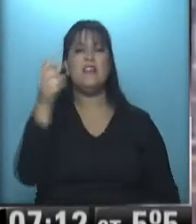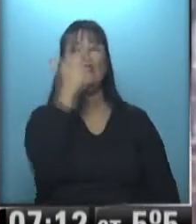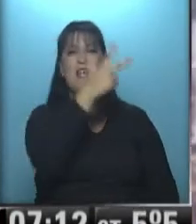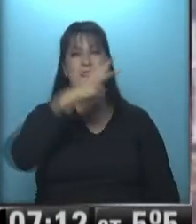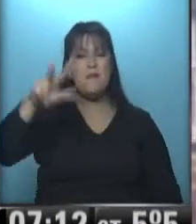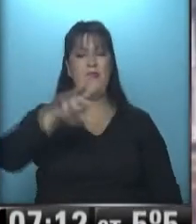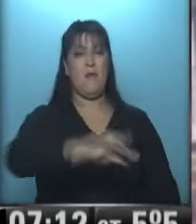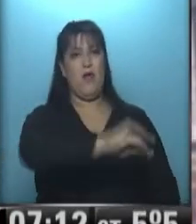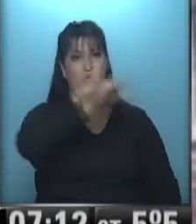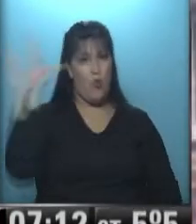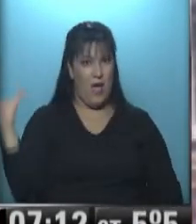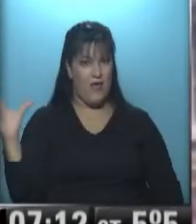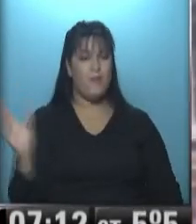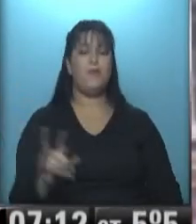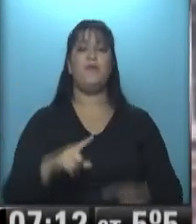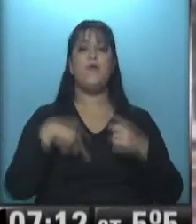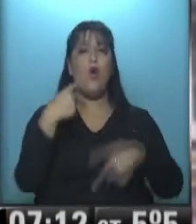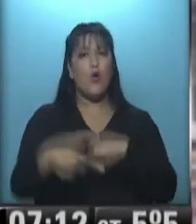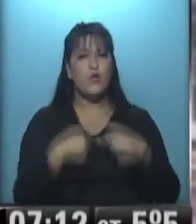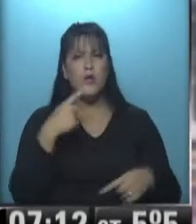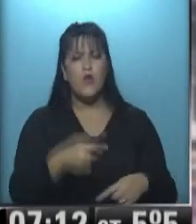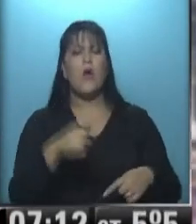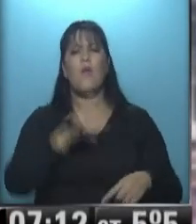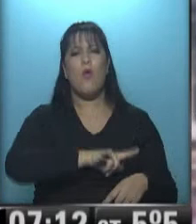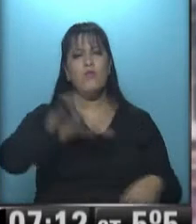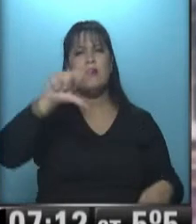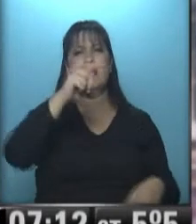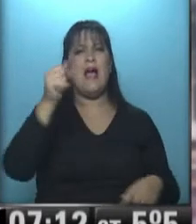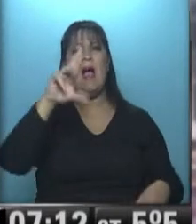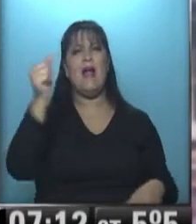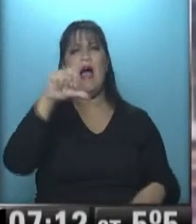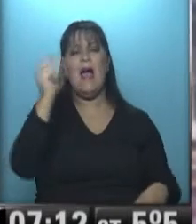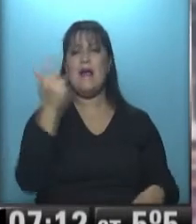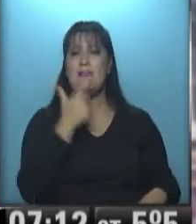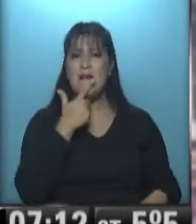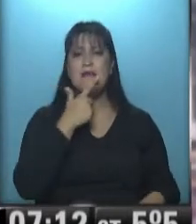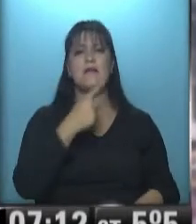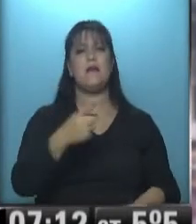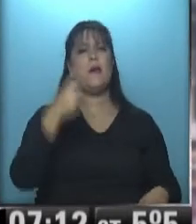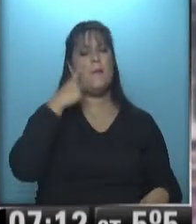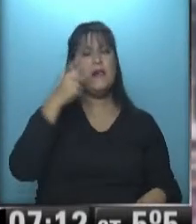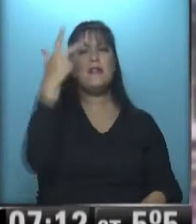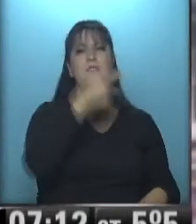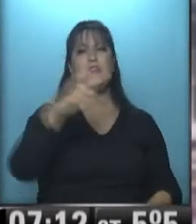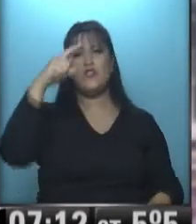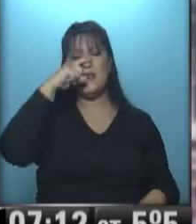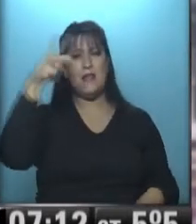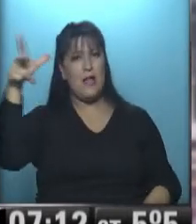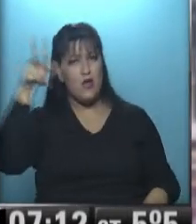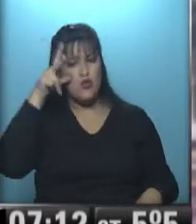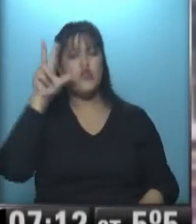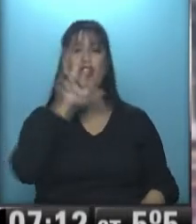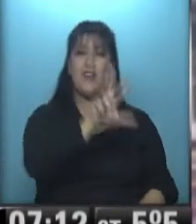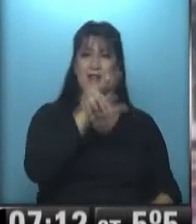la madrugada. Seguimos con el vuelo con destino a Caracas, el 1378 de Aerolíneas partirá a las 3:45.